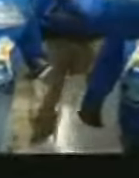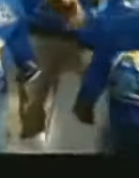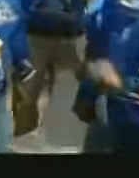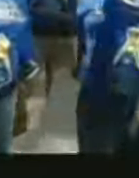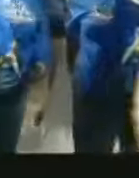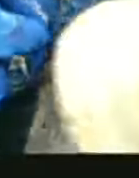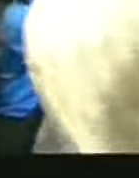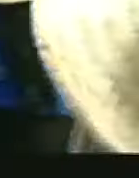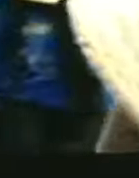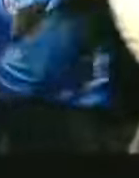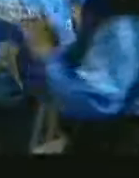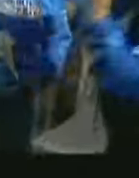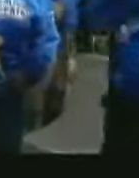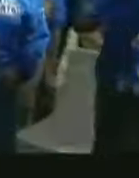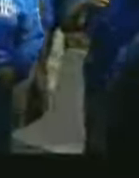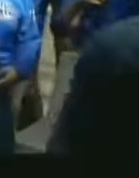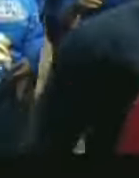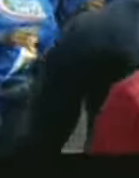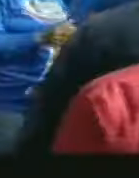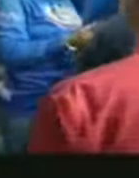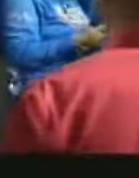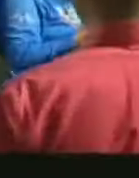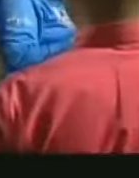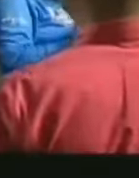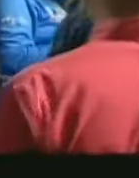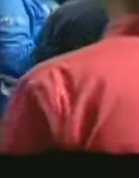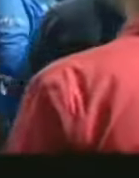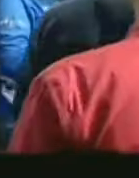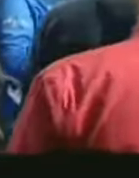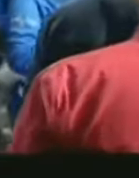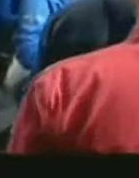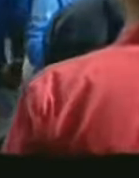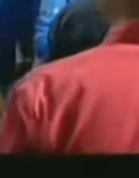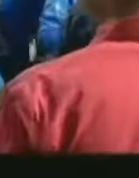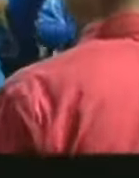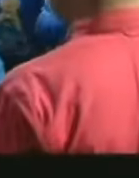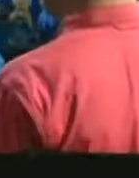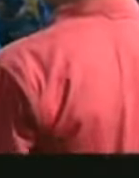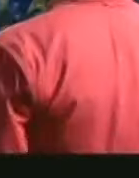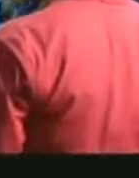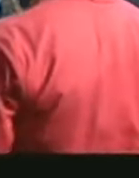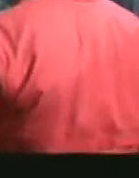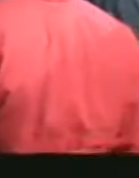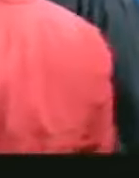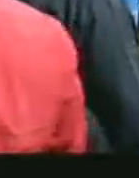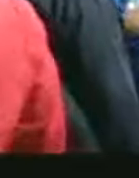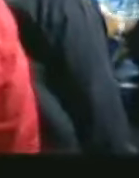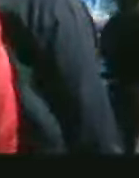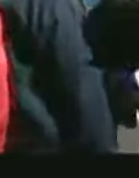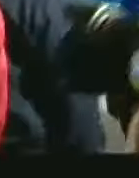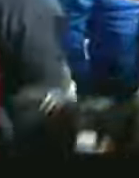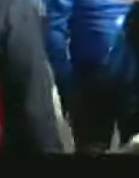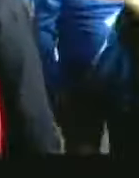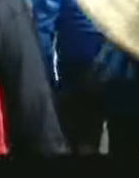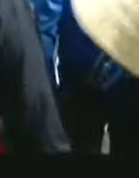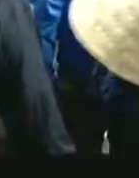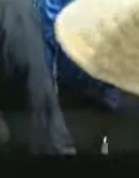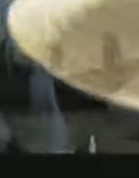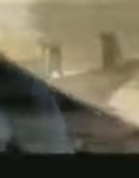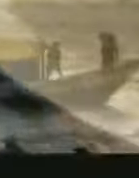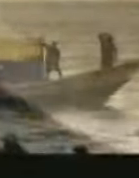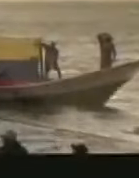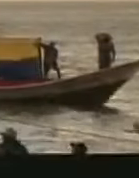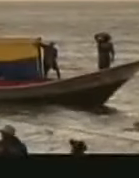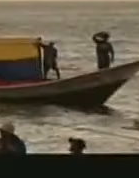aquí, de la costa que hechizó a Cristóbal Colón. Yo soy de aquí, de arenita, playa y